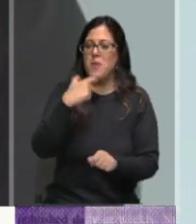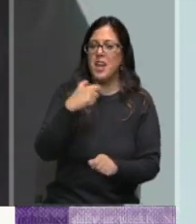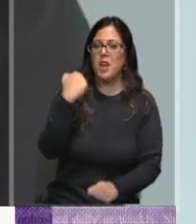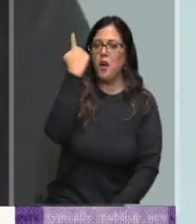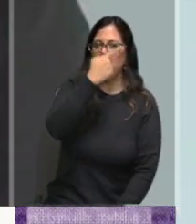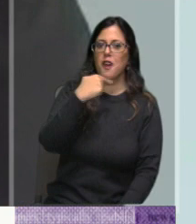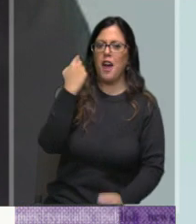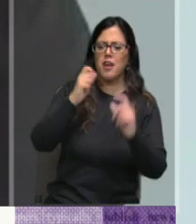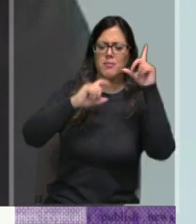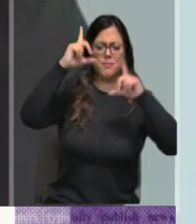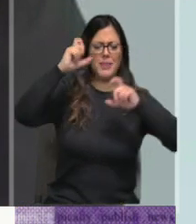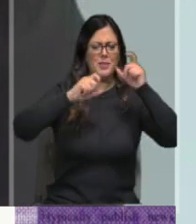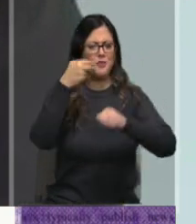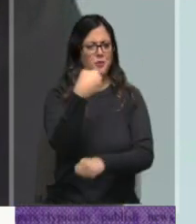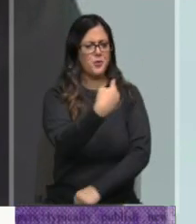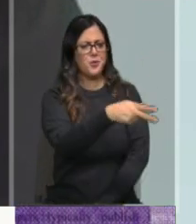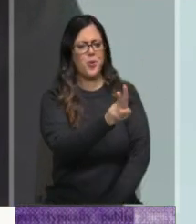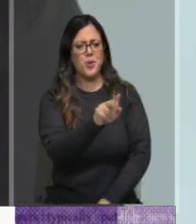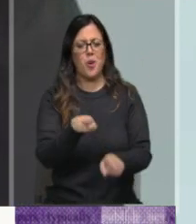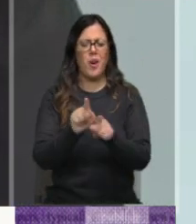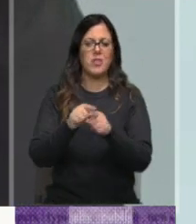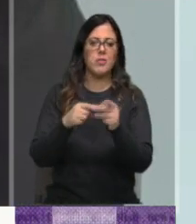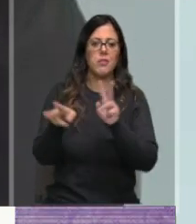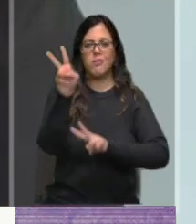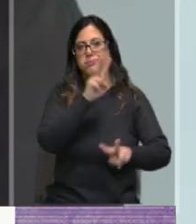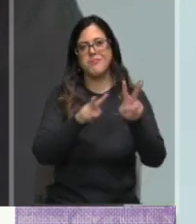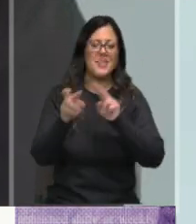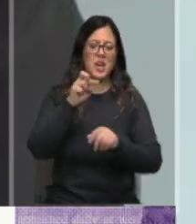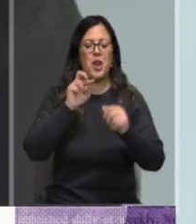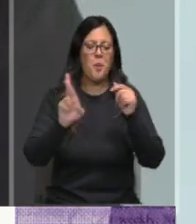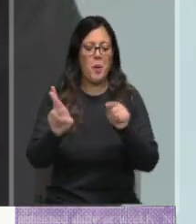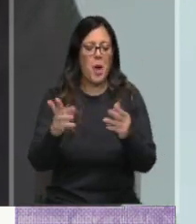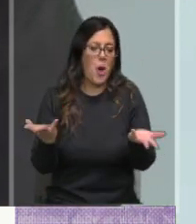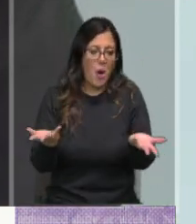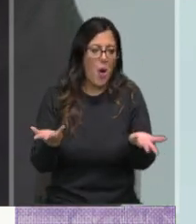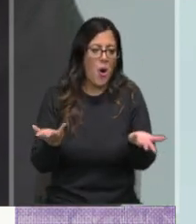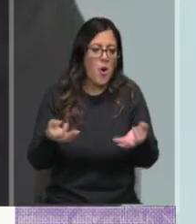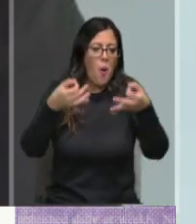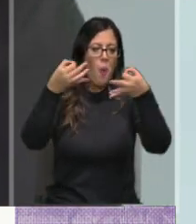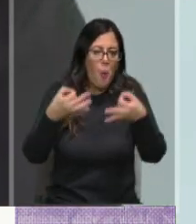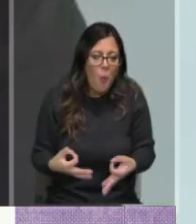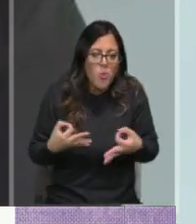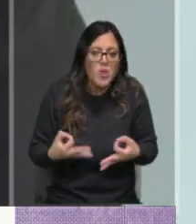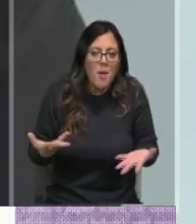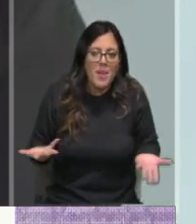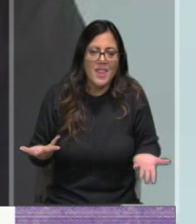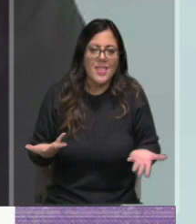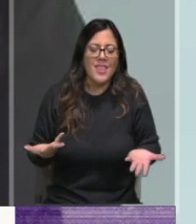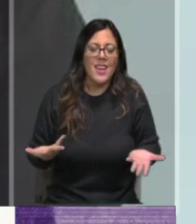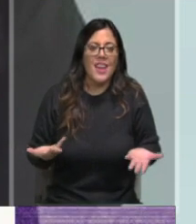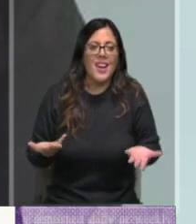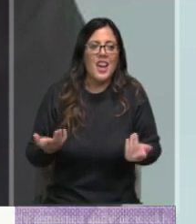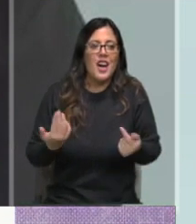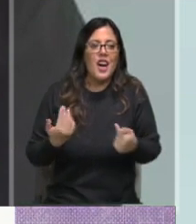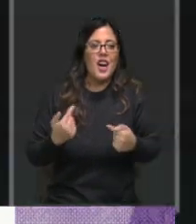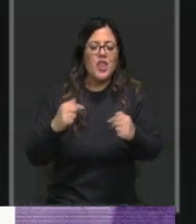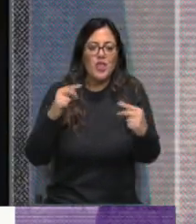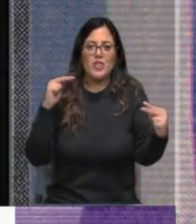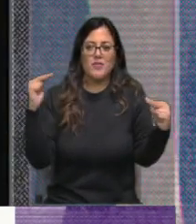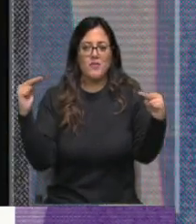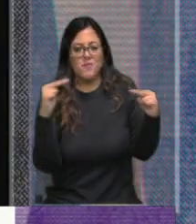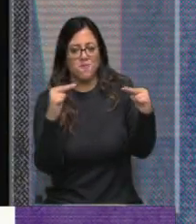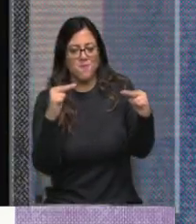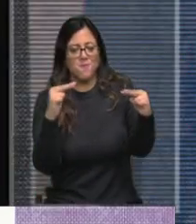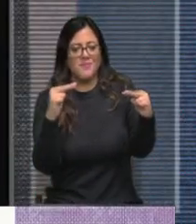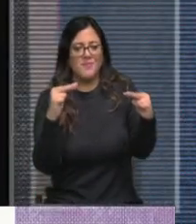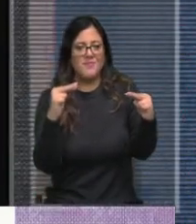él y por ahí me desconcentro y él es lo peor que le puede pasar en el planeta, entonces me fulmina con la mirada. Y